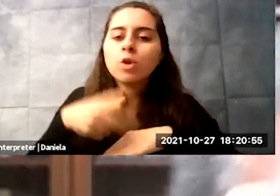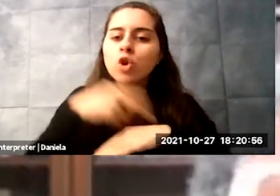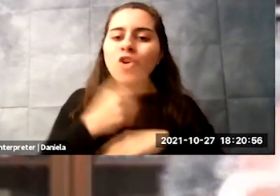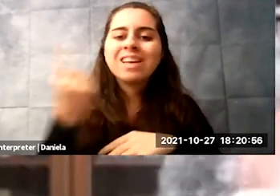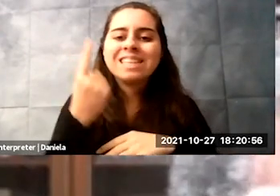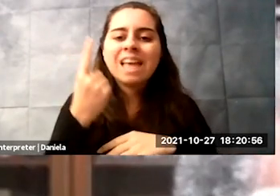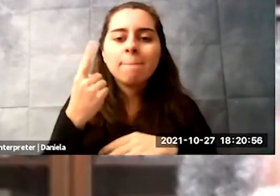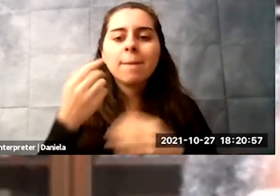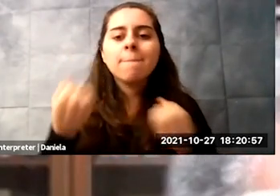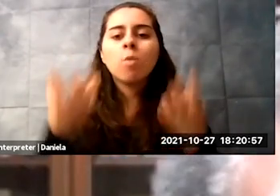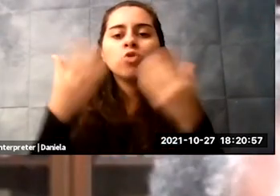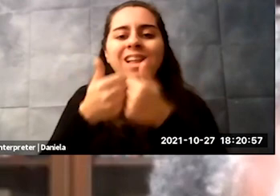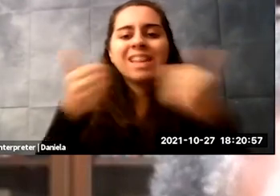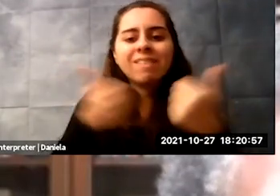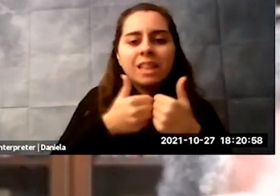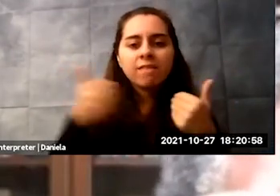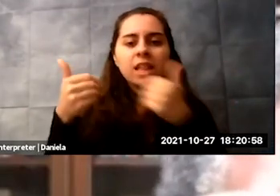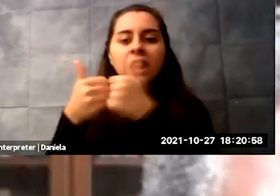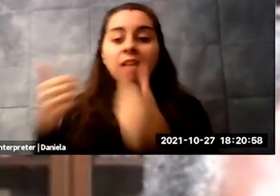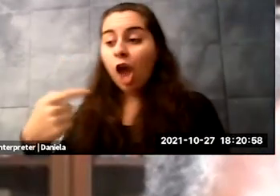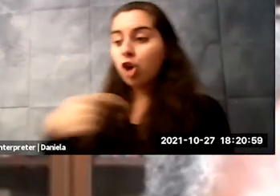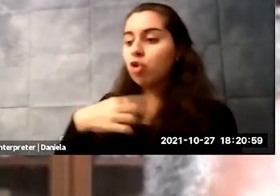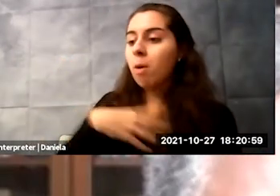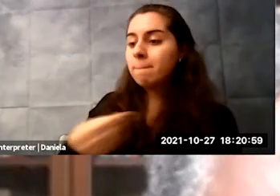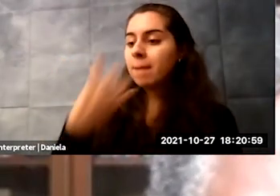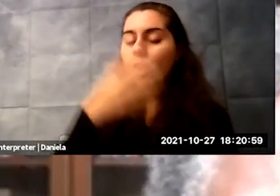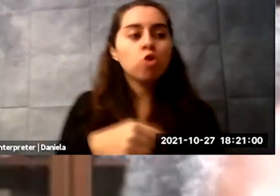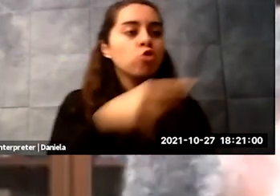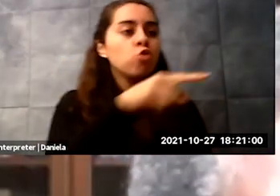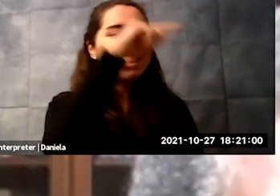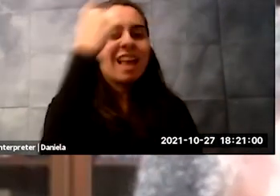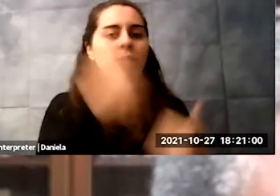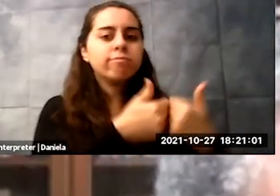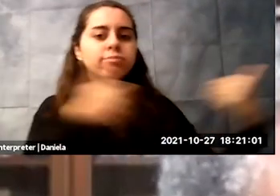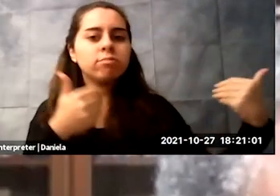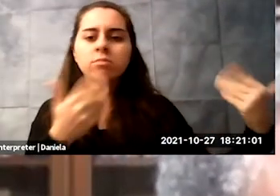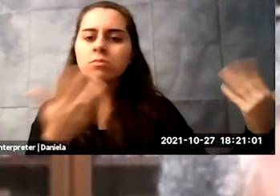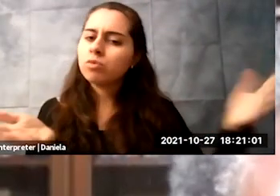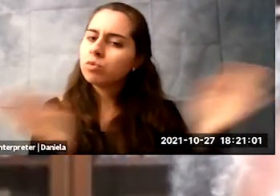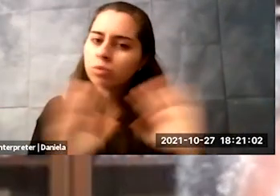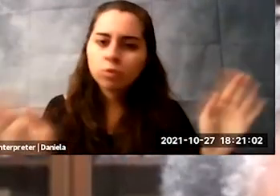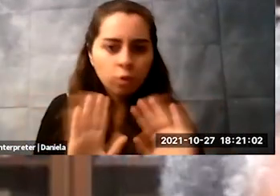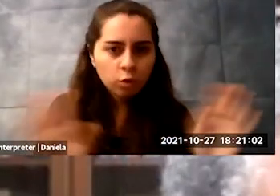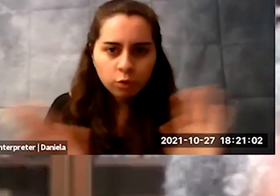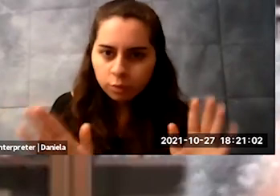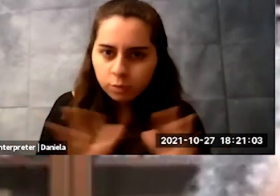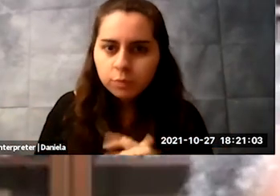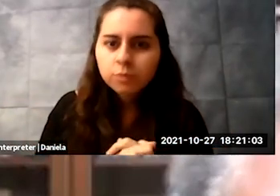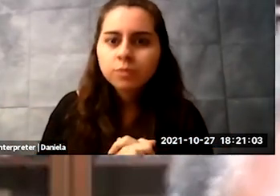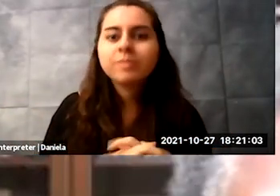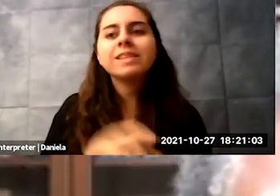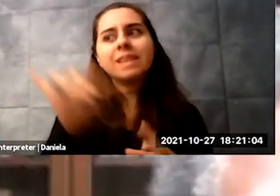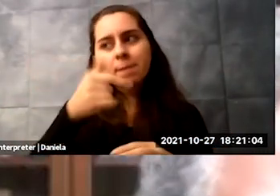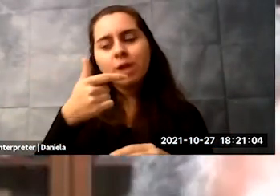ahí es que tiene que haber mayor trabajo de solidaridad. Y no me quiere ir sin decir otra anécdota. A mí me encanta decir